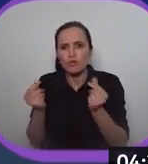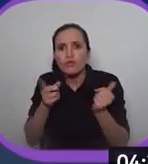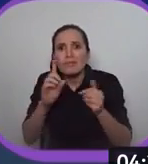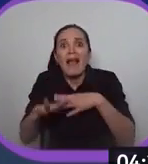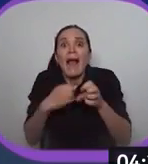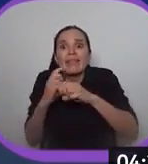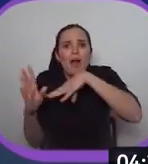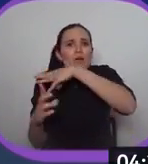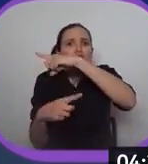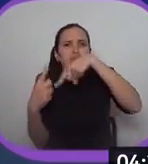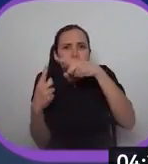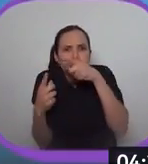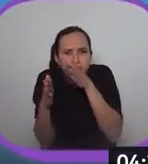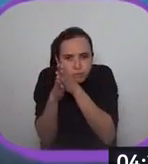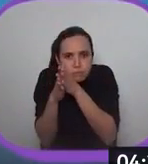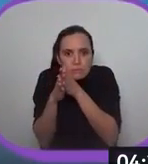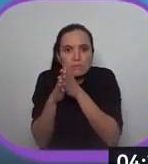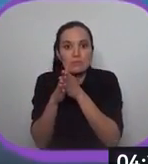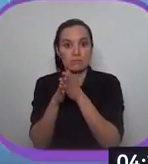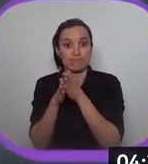Esto no acaba hasta que el torbellino esté cerrado.